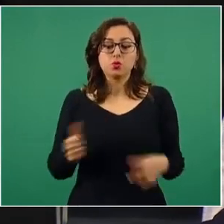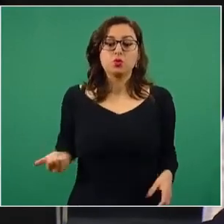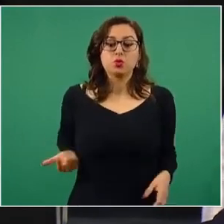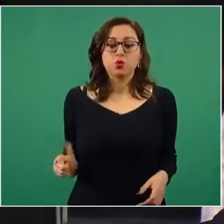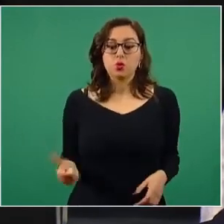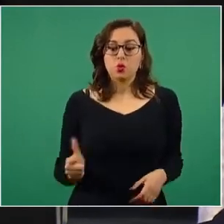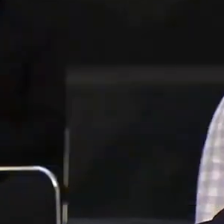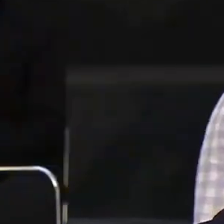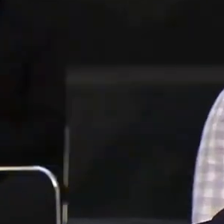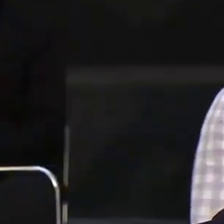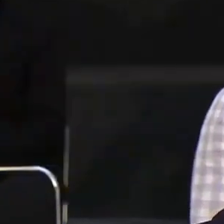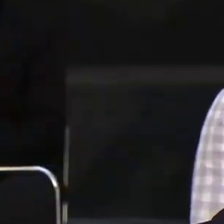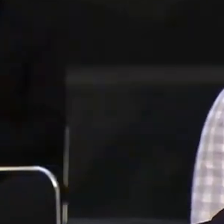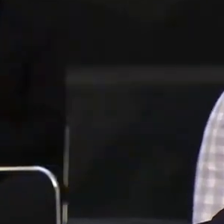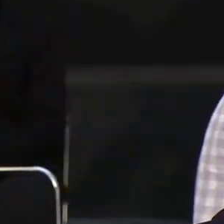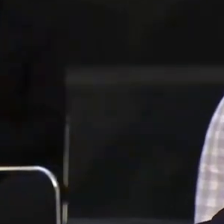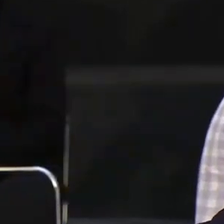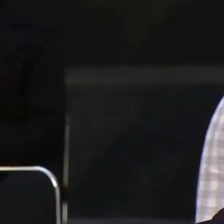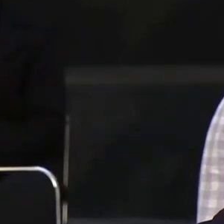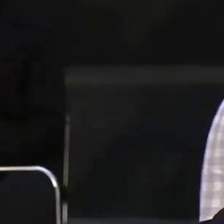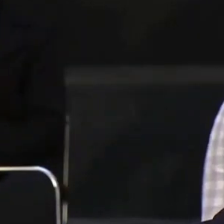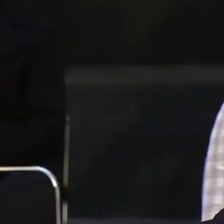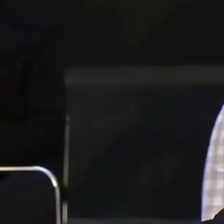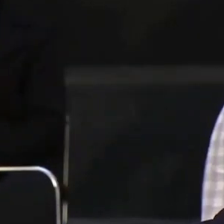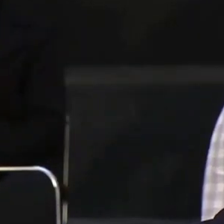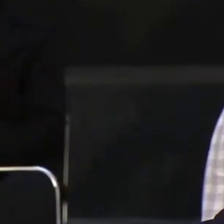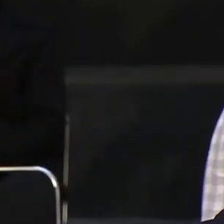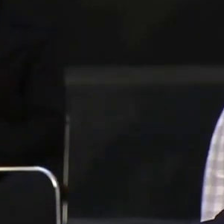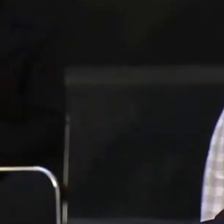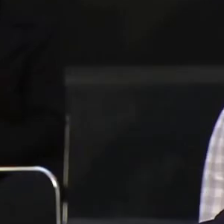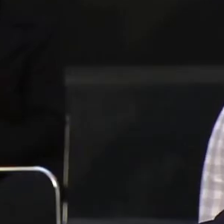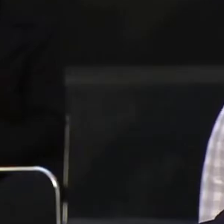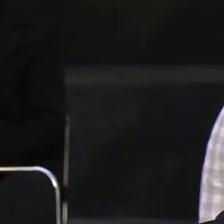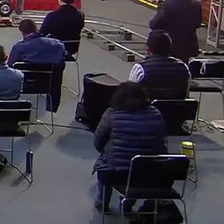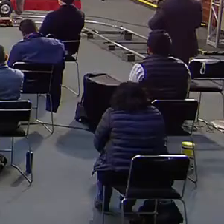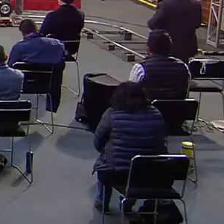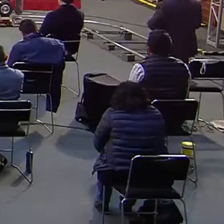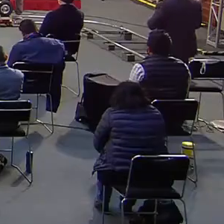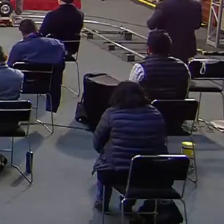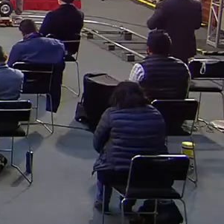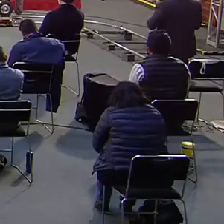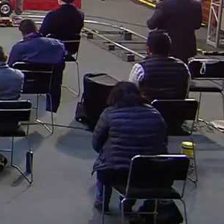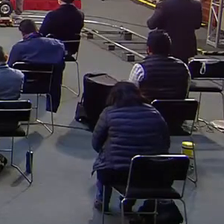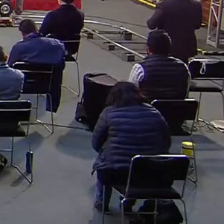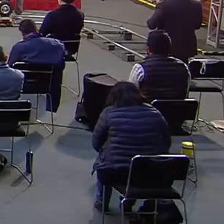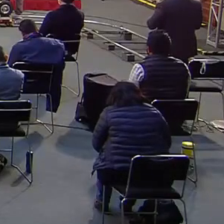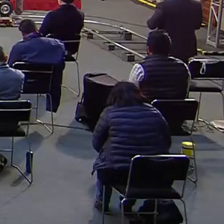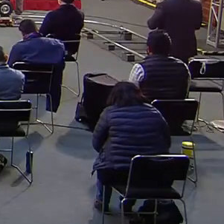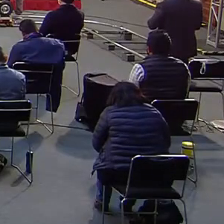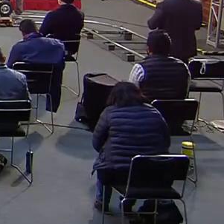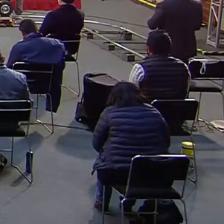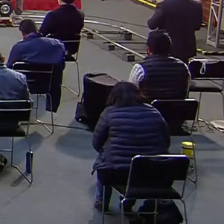que gente de Querétaro se va a esas comunidades a vacunarse. Sí, se están adelantando. Hay abusos, pero